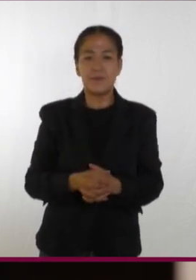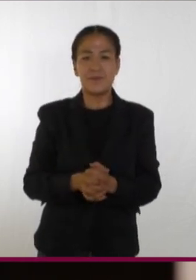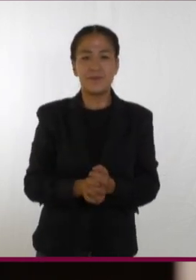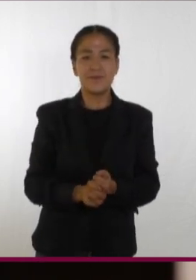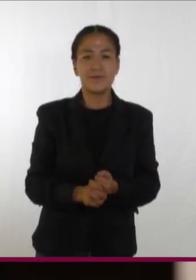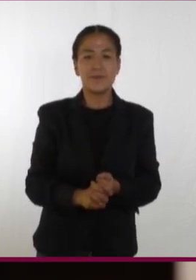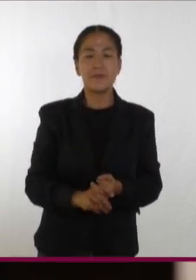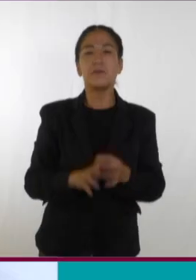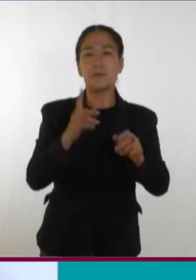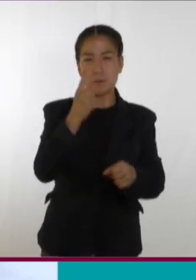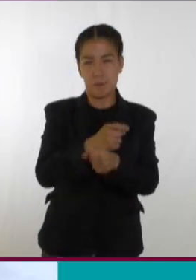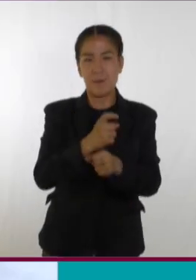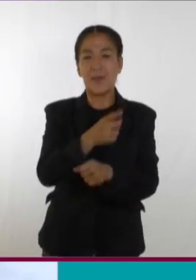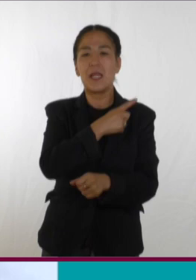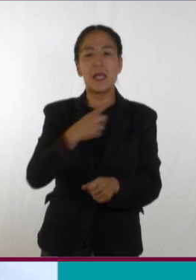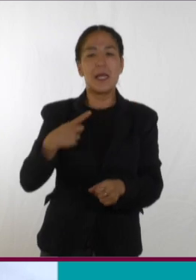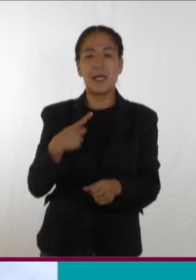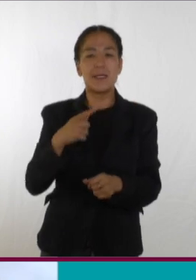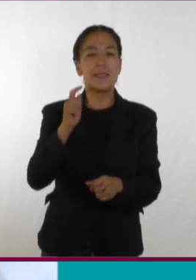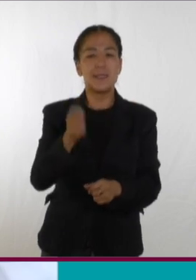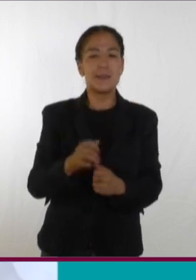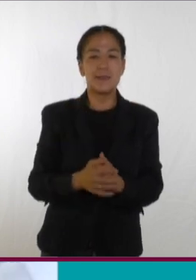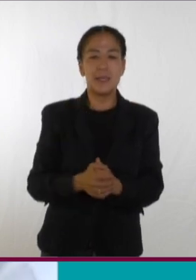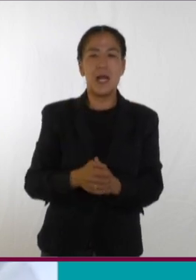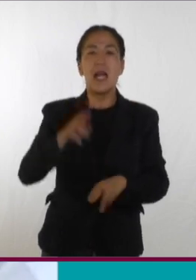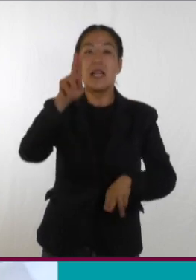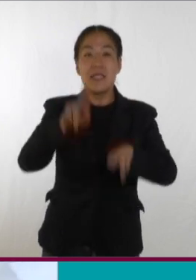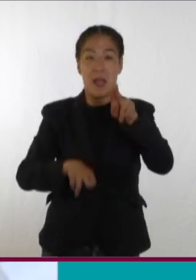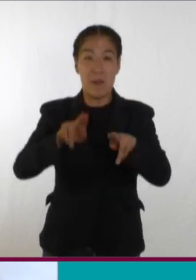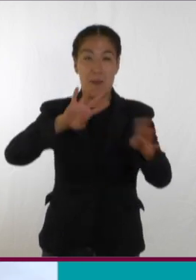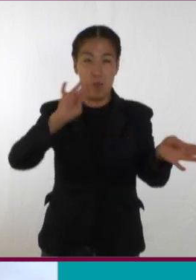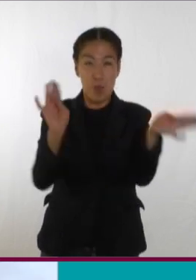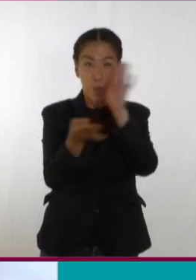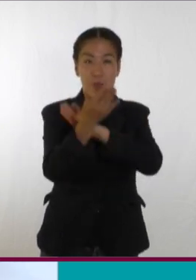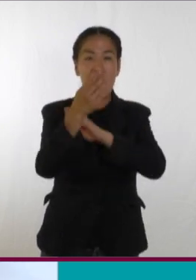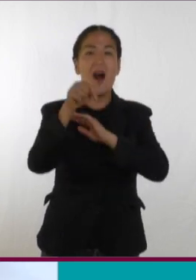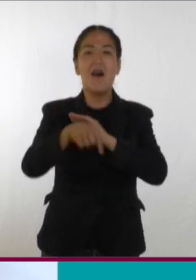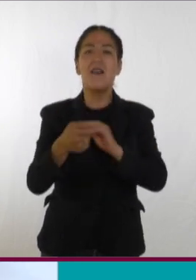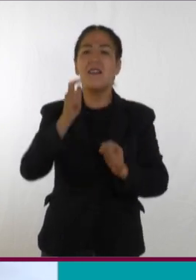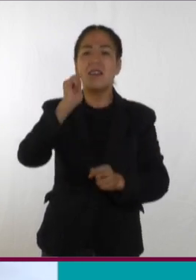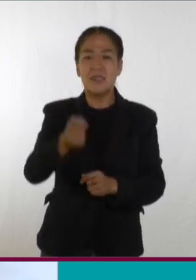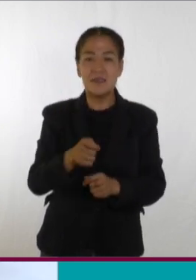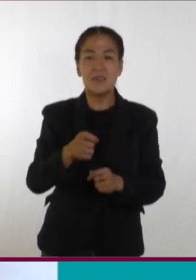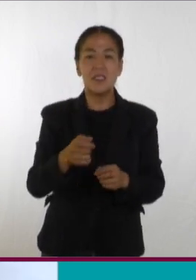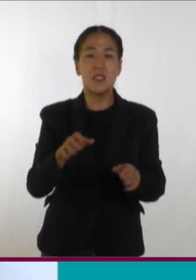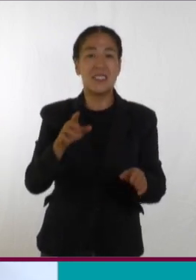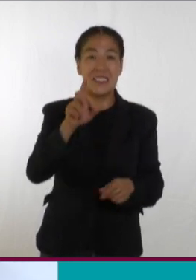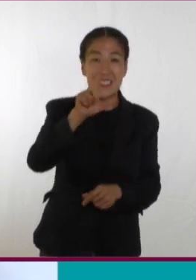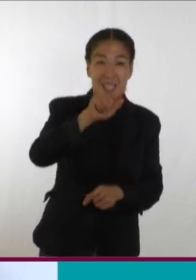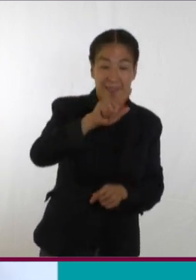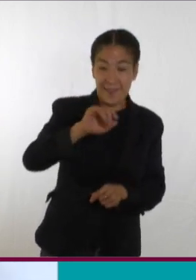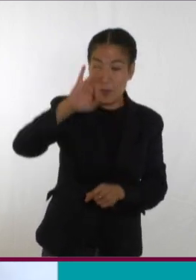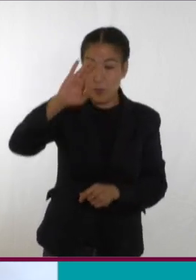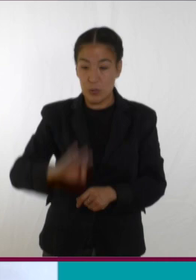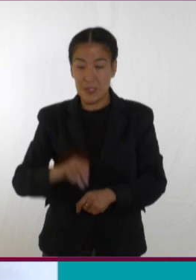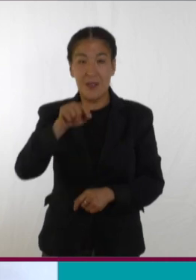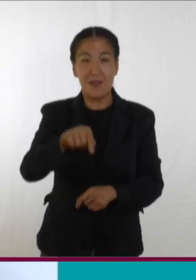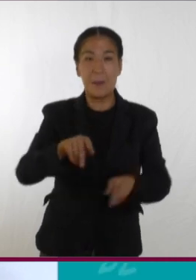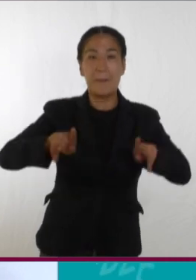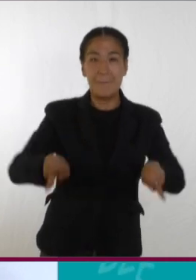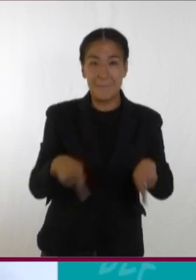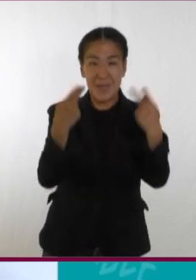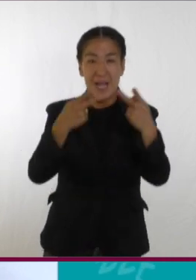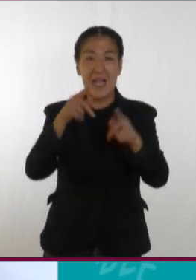económico en el país? Bueno, hay que ubicarnos, me gustaría ubicarnos en el nivel mundial. Resulta ser que África cuenta con